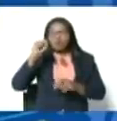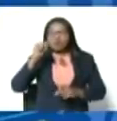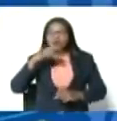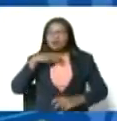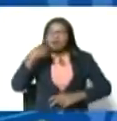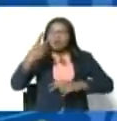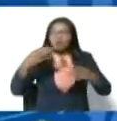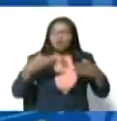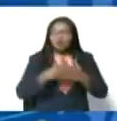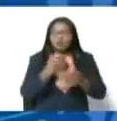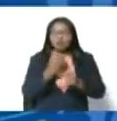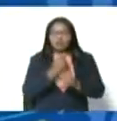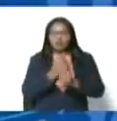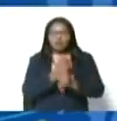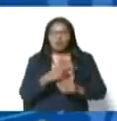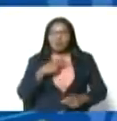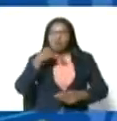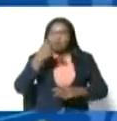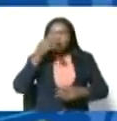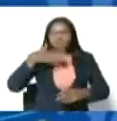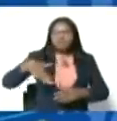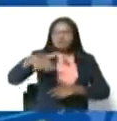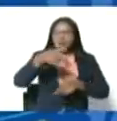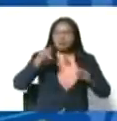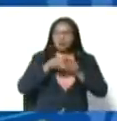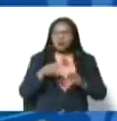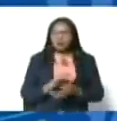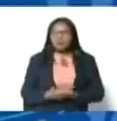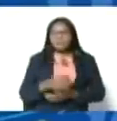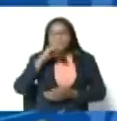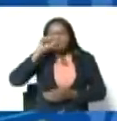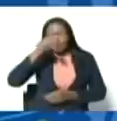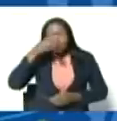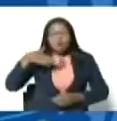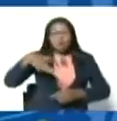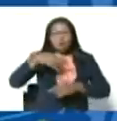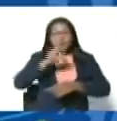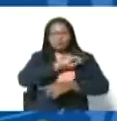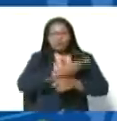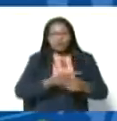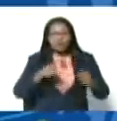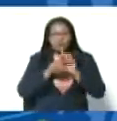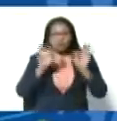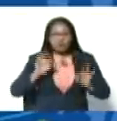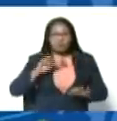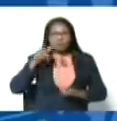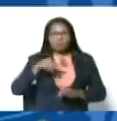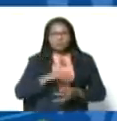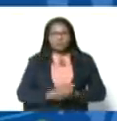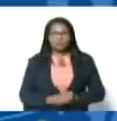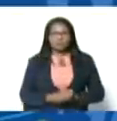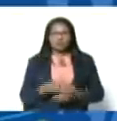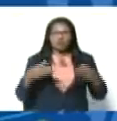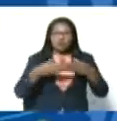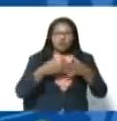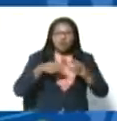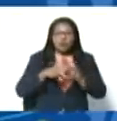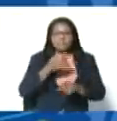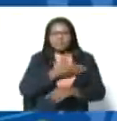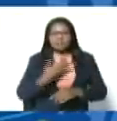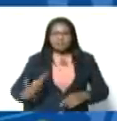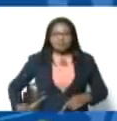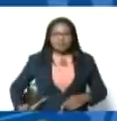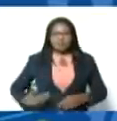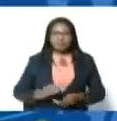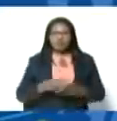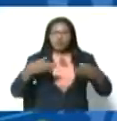clase obrera, Maduro es la voz del pueblo, Maduro es el pueblo en el poder, Maduro es la clase obrera, presidente,